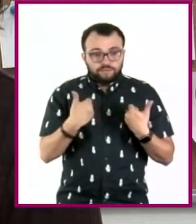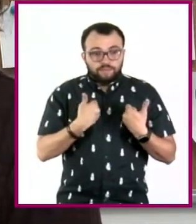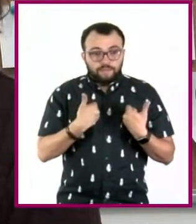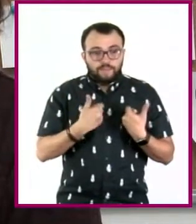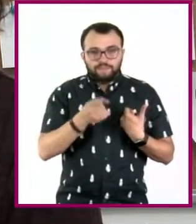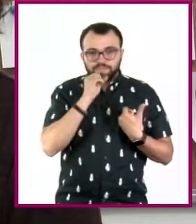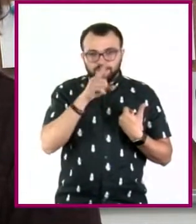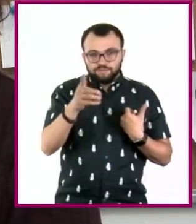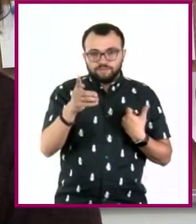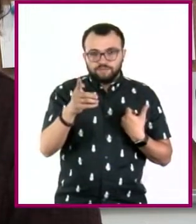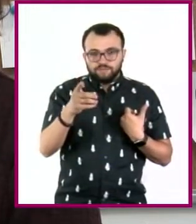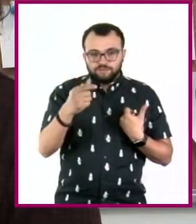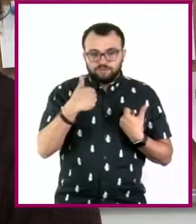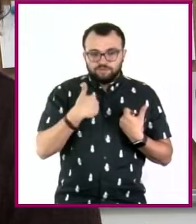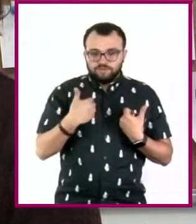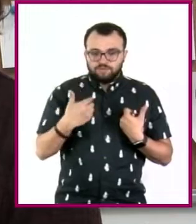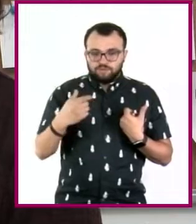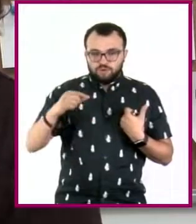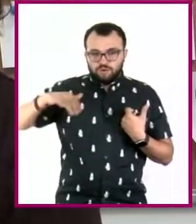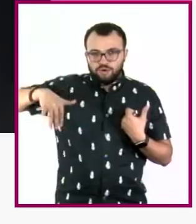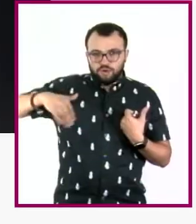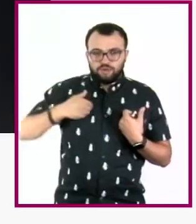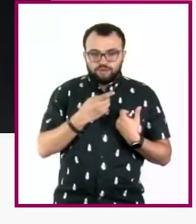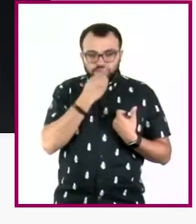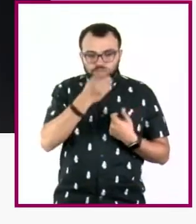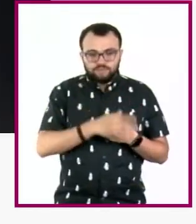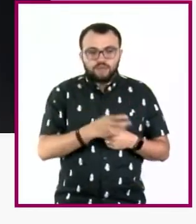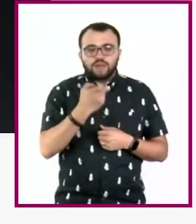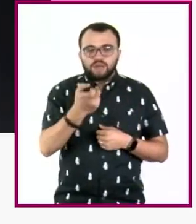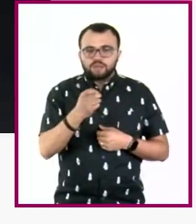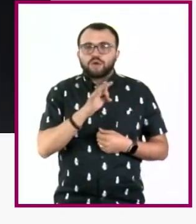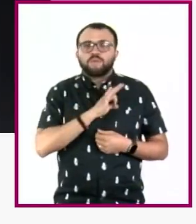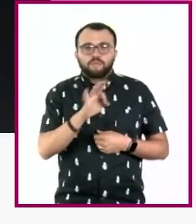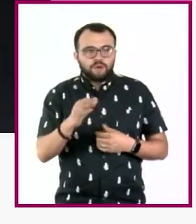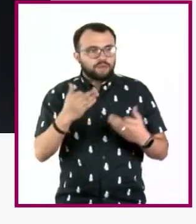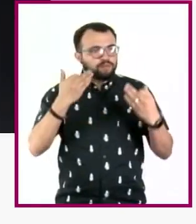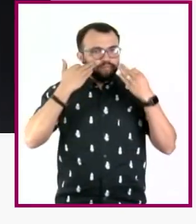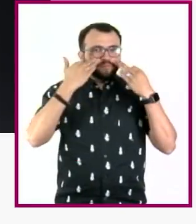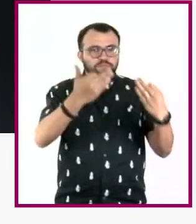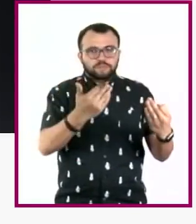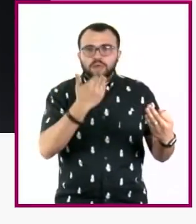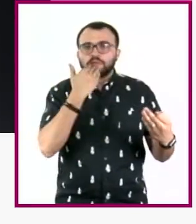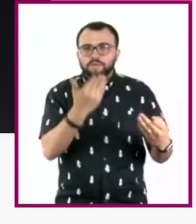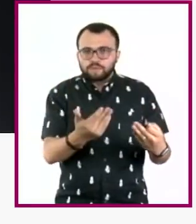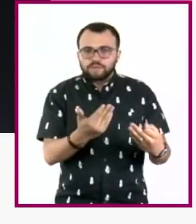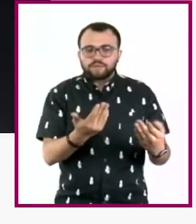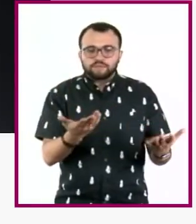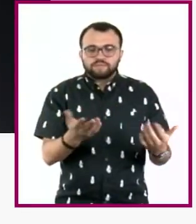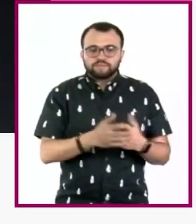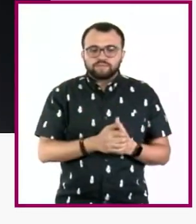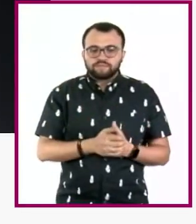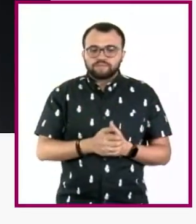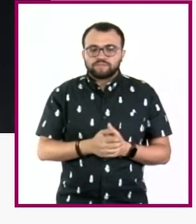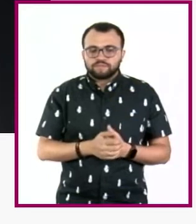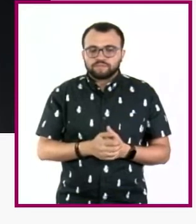que hice referencia hace un momento es una buena muestra de